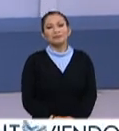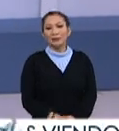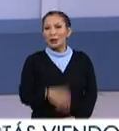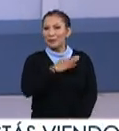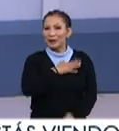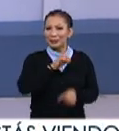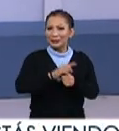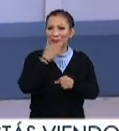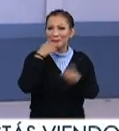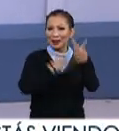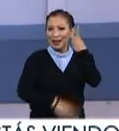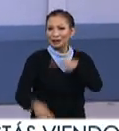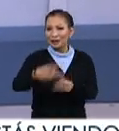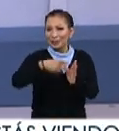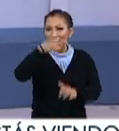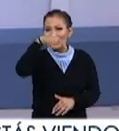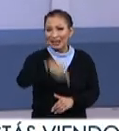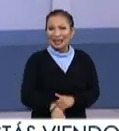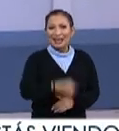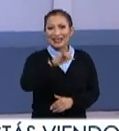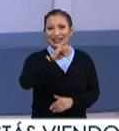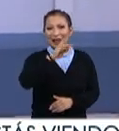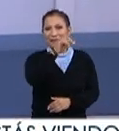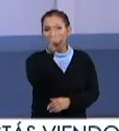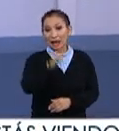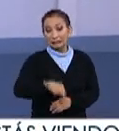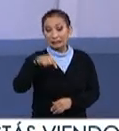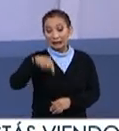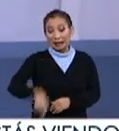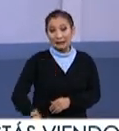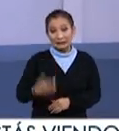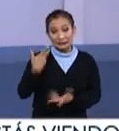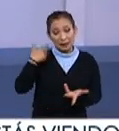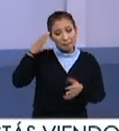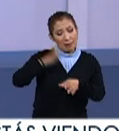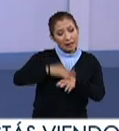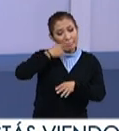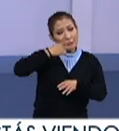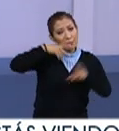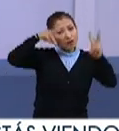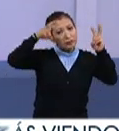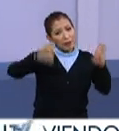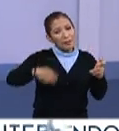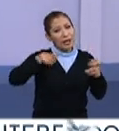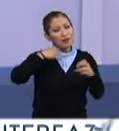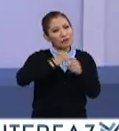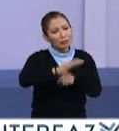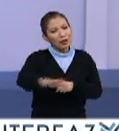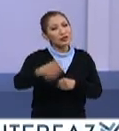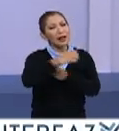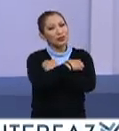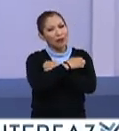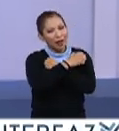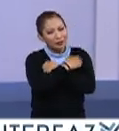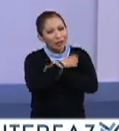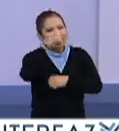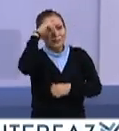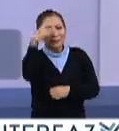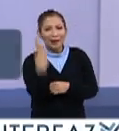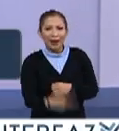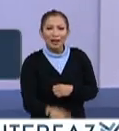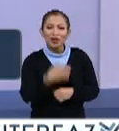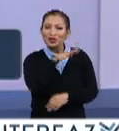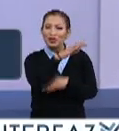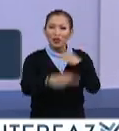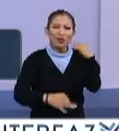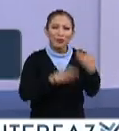Muy buenos días, bienvenidos a una emisión más de Interfaz, este programa en el que profundizamos en la información de temas educativos de México